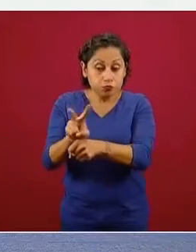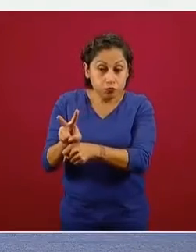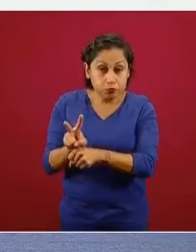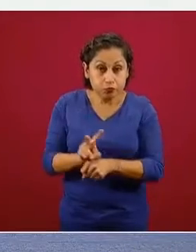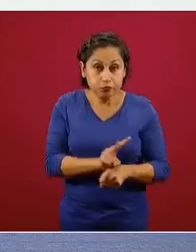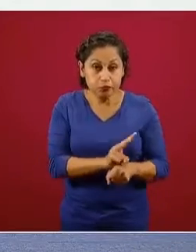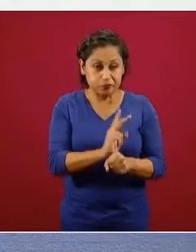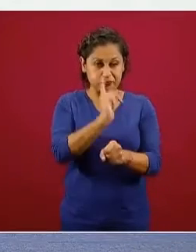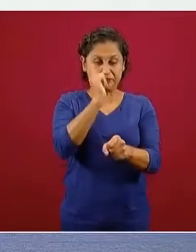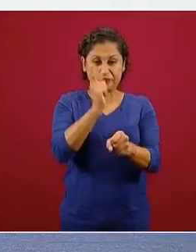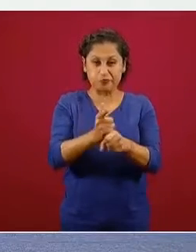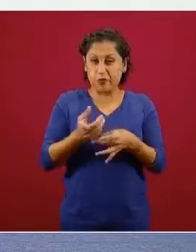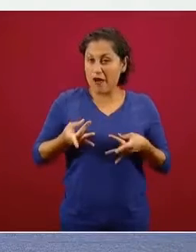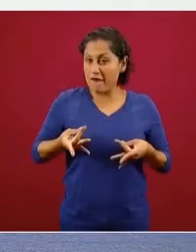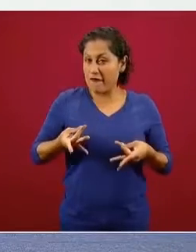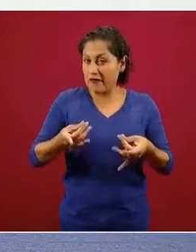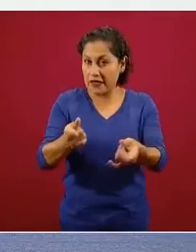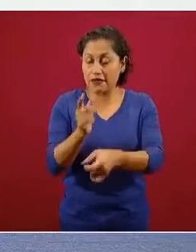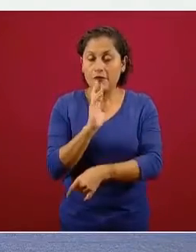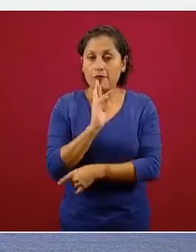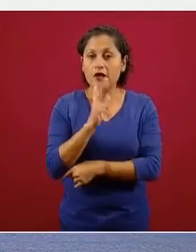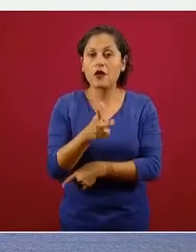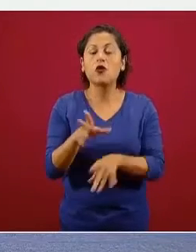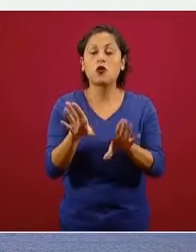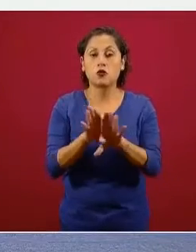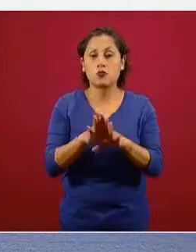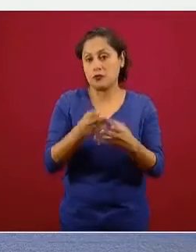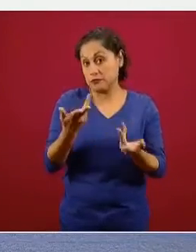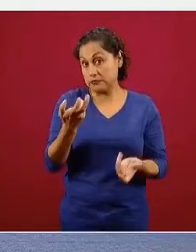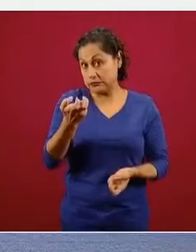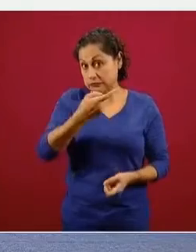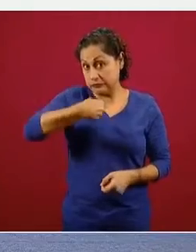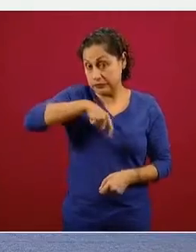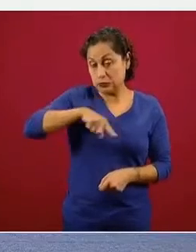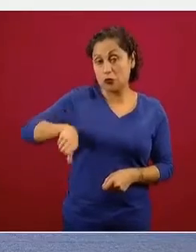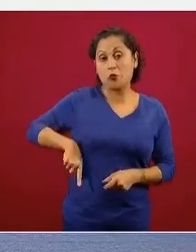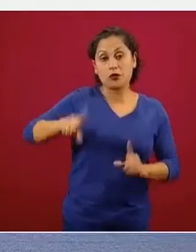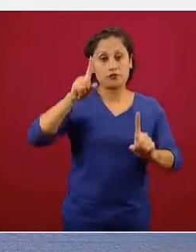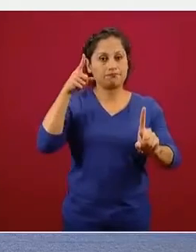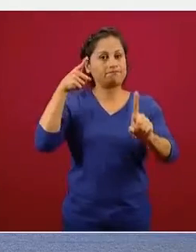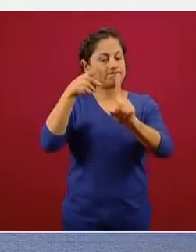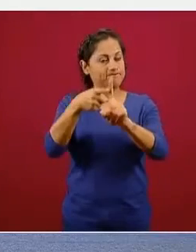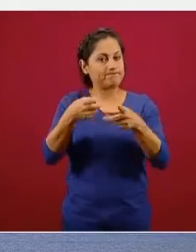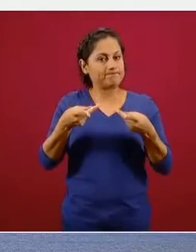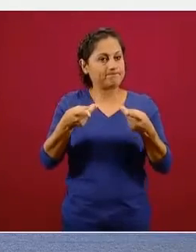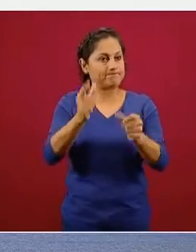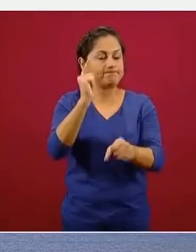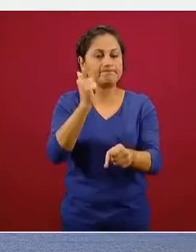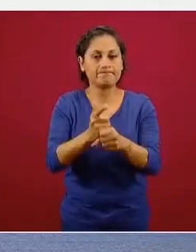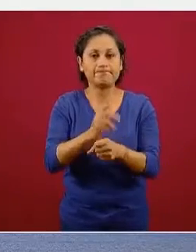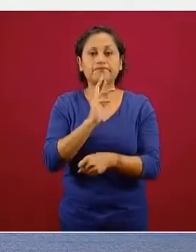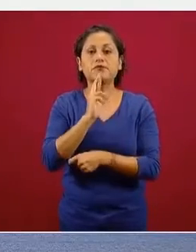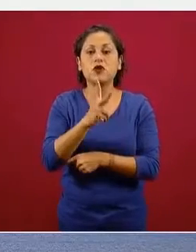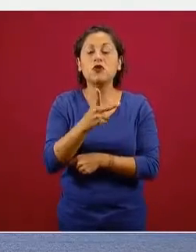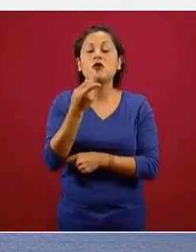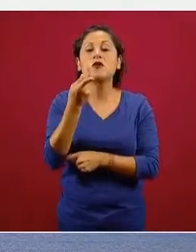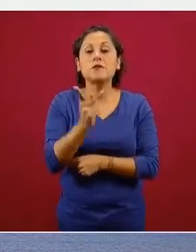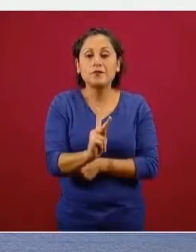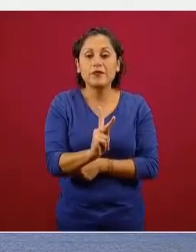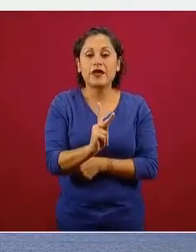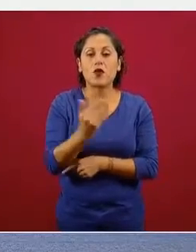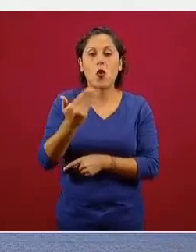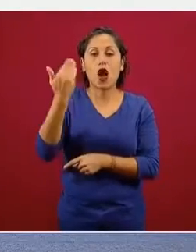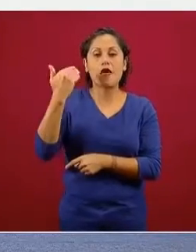probabilidad de detectar, que es lo que le interesa al Gobierno de México, conviene ir buscando adaptaciones a las definiciones de